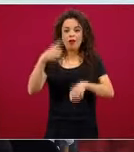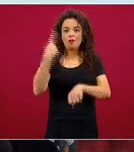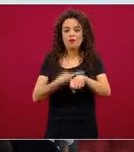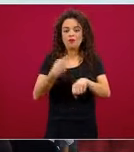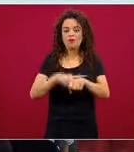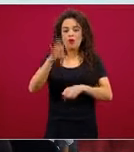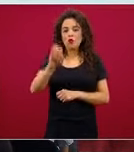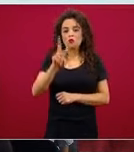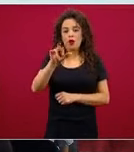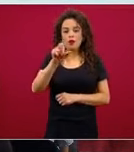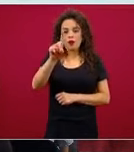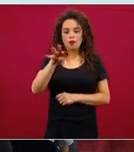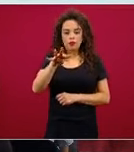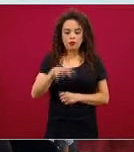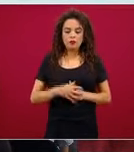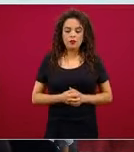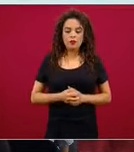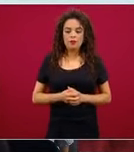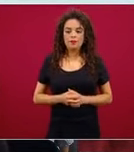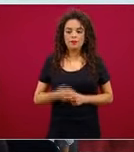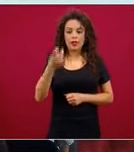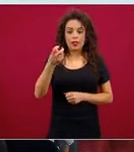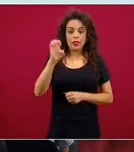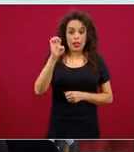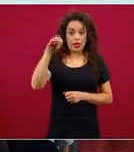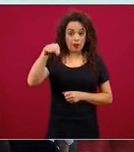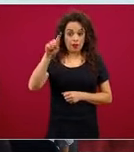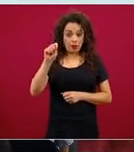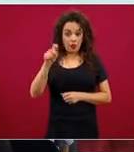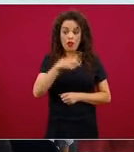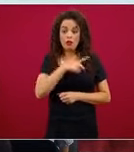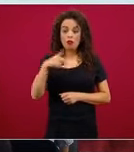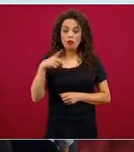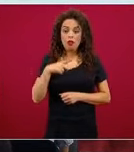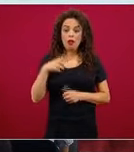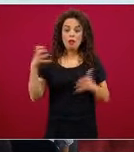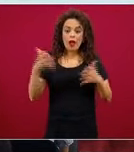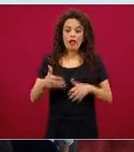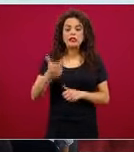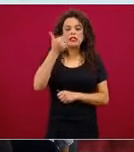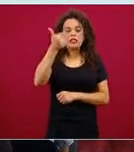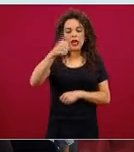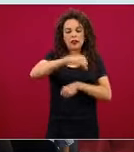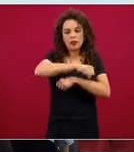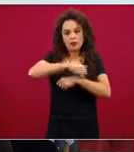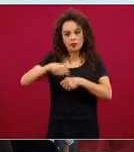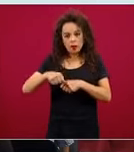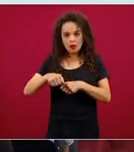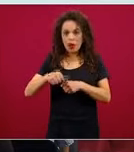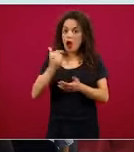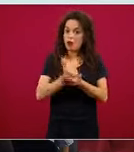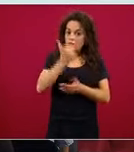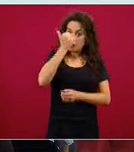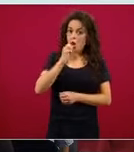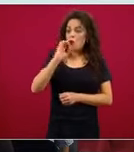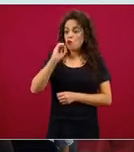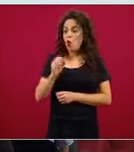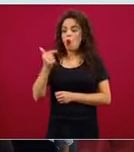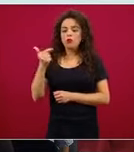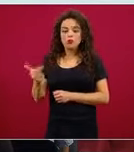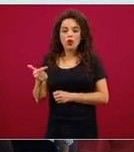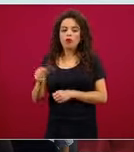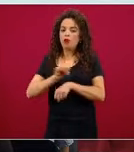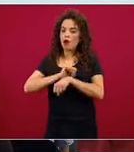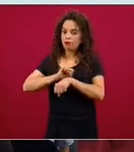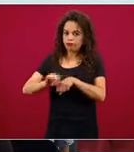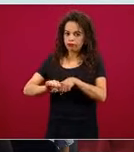Entonces, este MT debe de realizar por lo menos nuevamente 7 operaciones mayores y 15 menores, horario de 24 horas, pero lo más especial